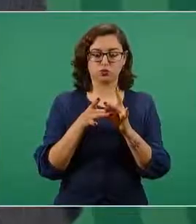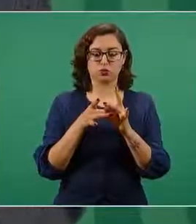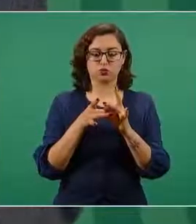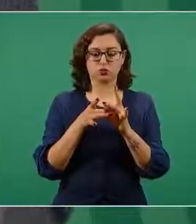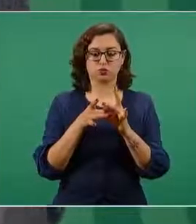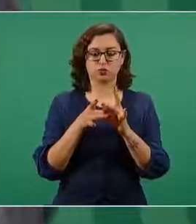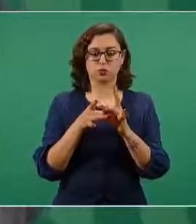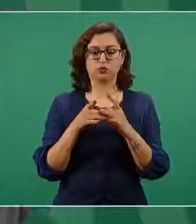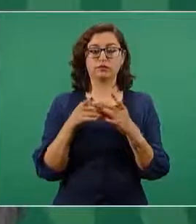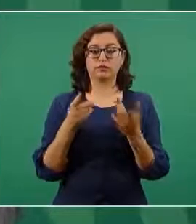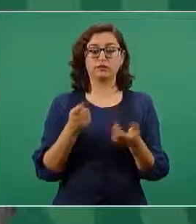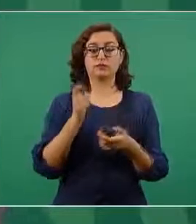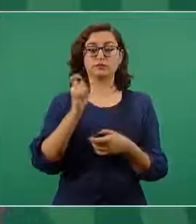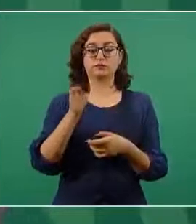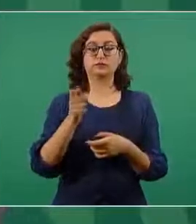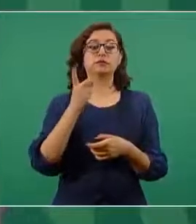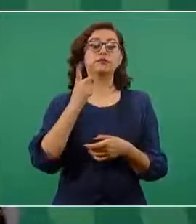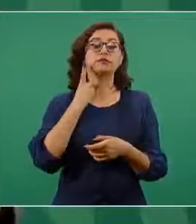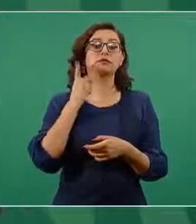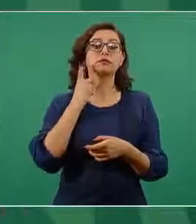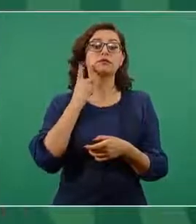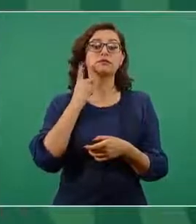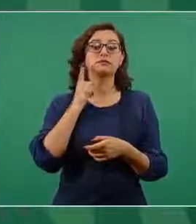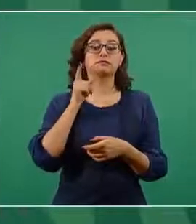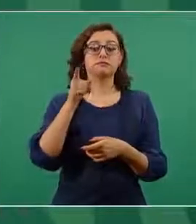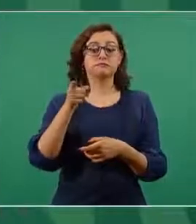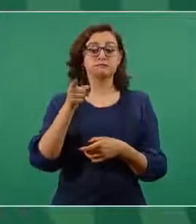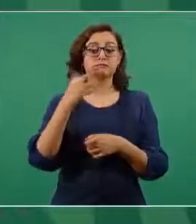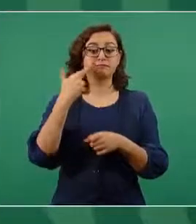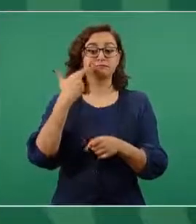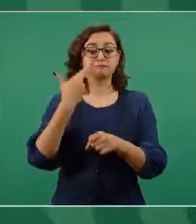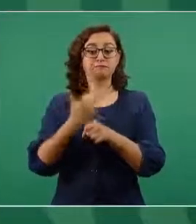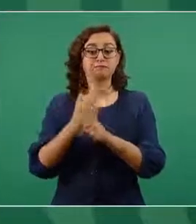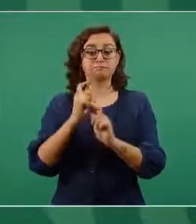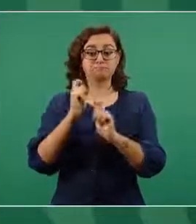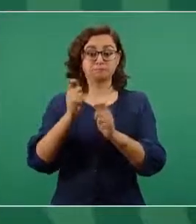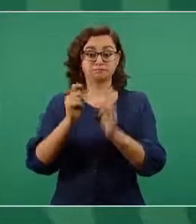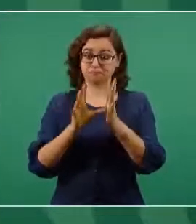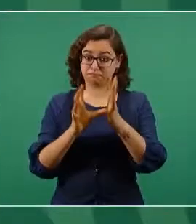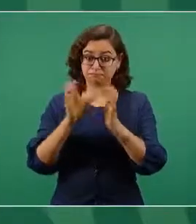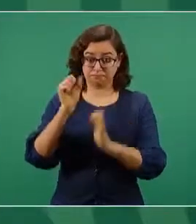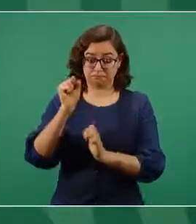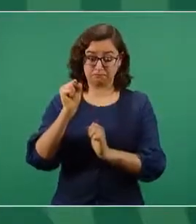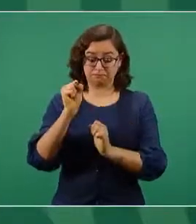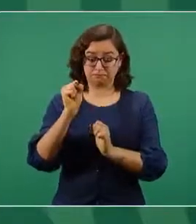El Poder Legislativo y en particular la Cámara de Diputados tiene como función constitucional,